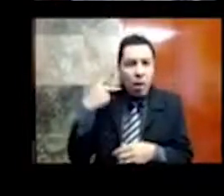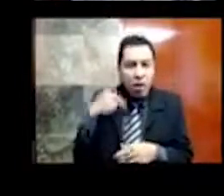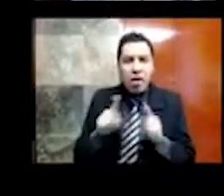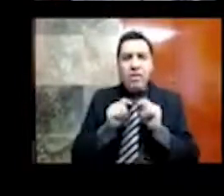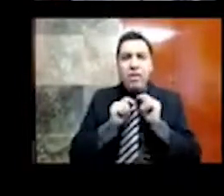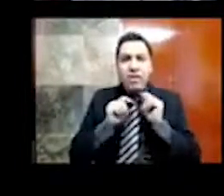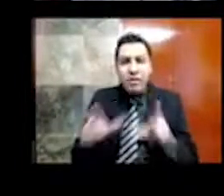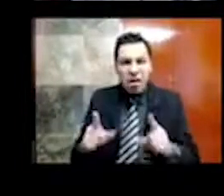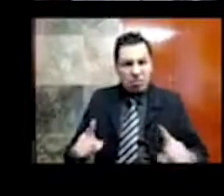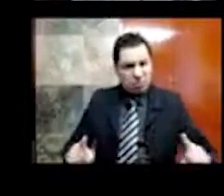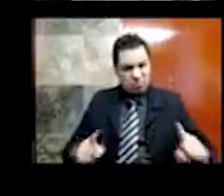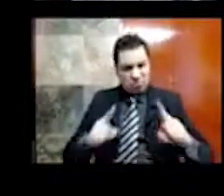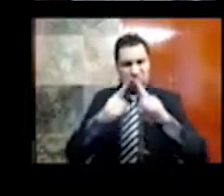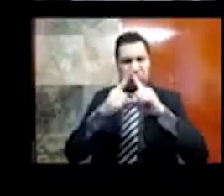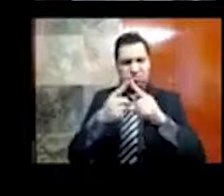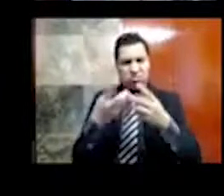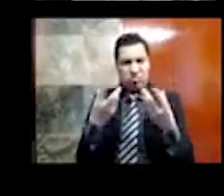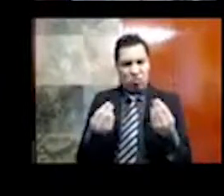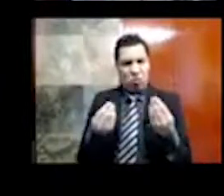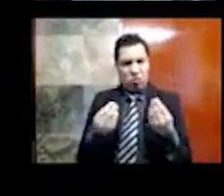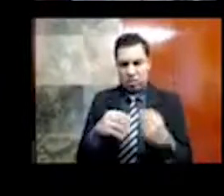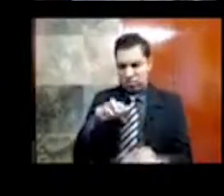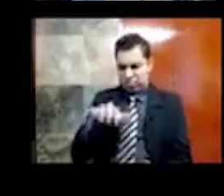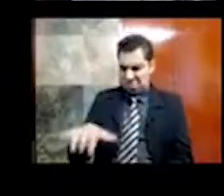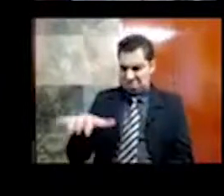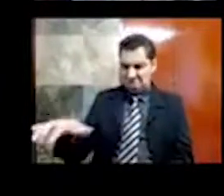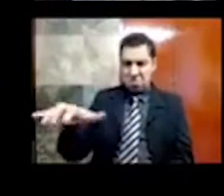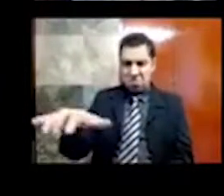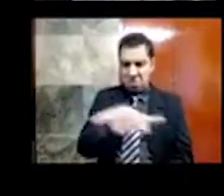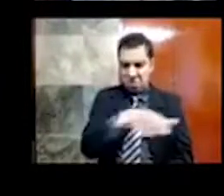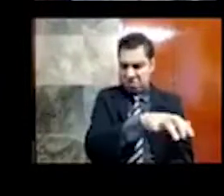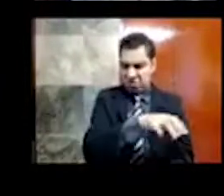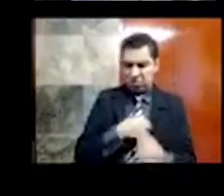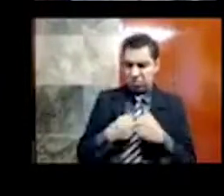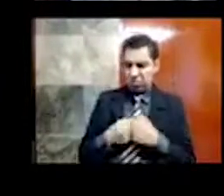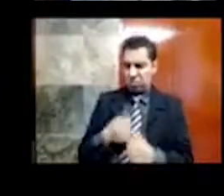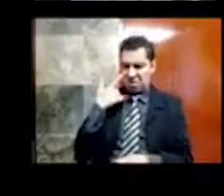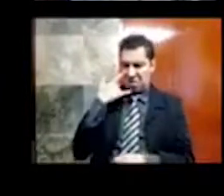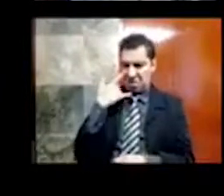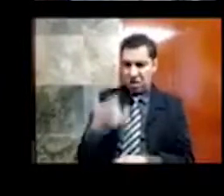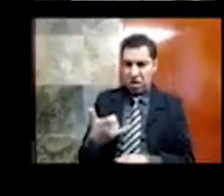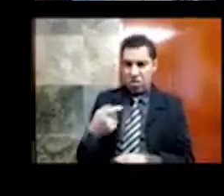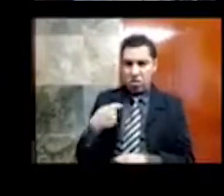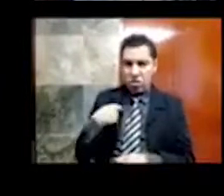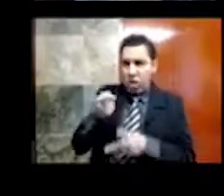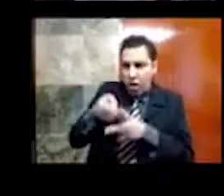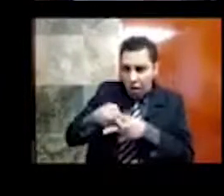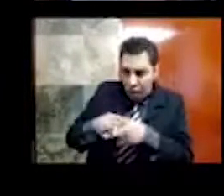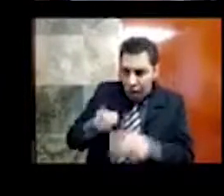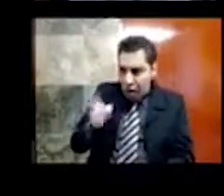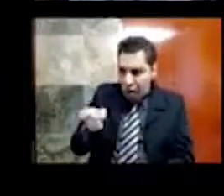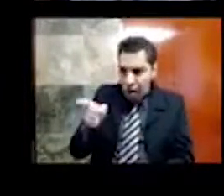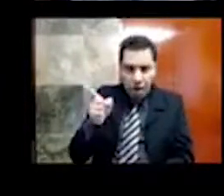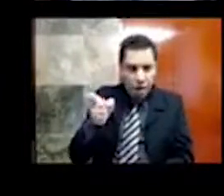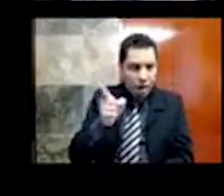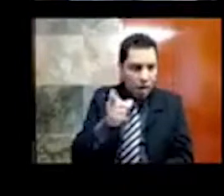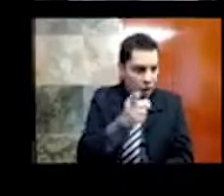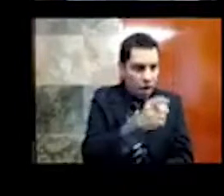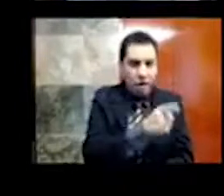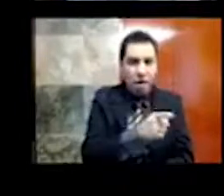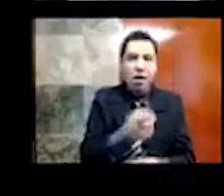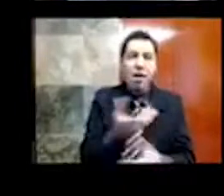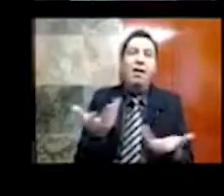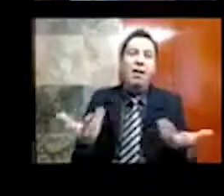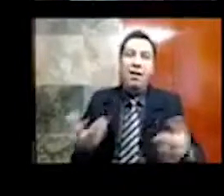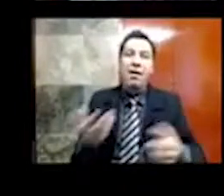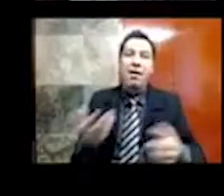tenía tantos cúes, tantas mezquitas, como días tiene el año, pero yo no los conté. O sea que, y por eso ahora Cholula es